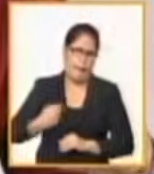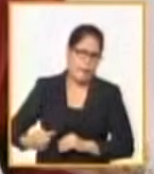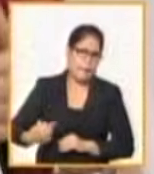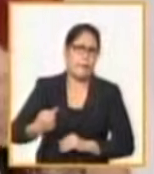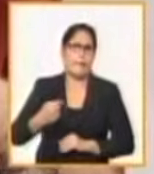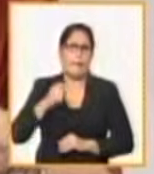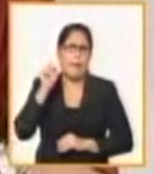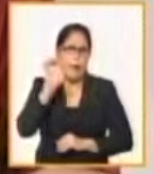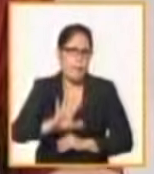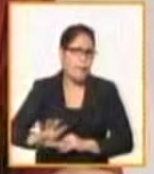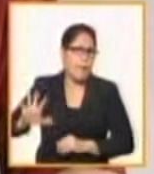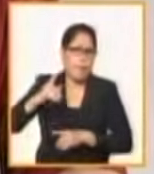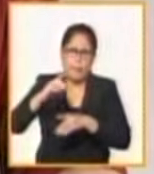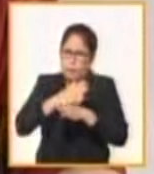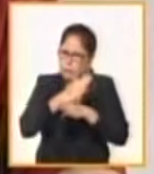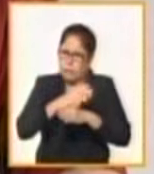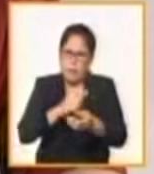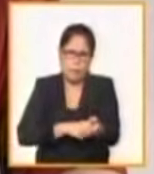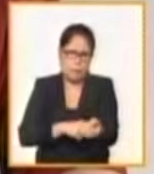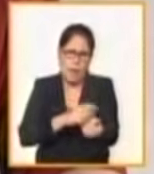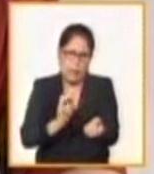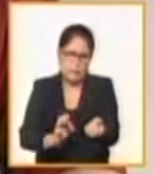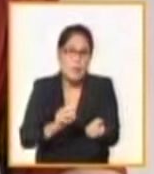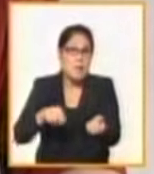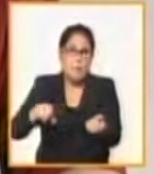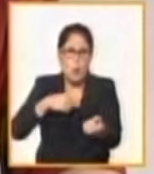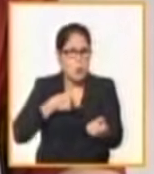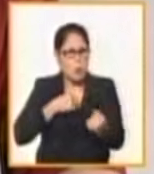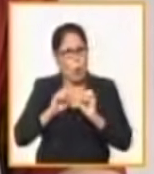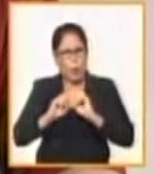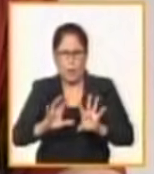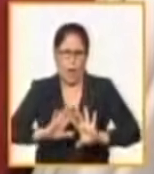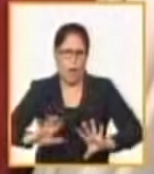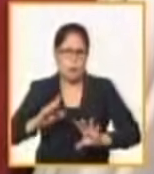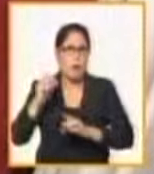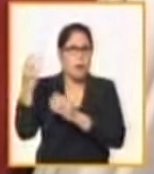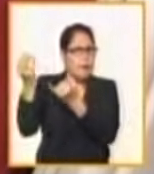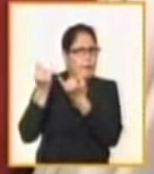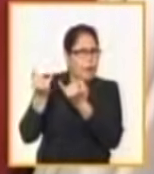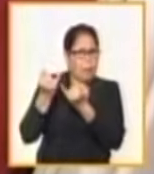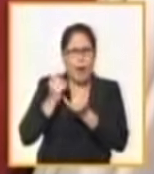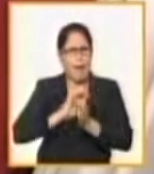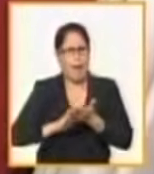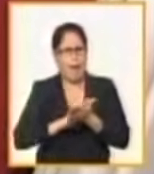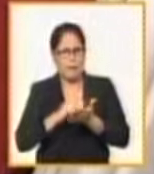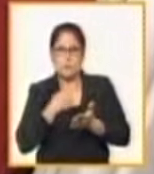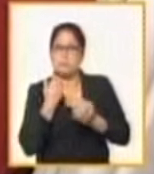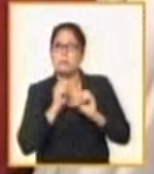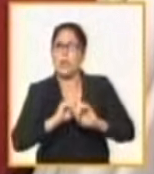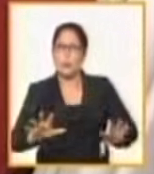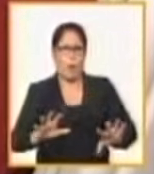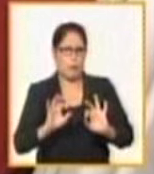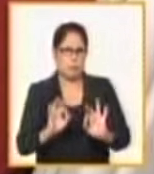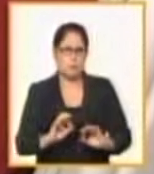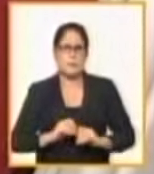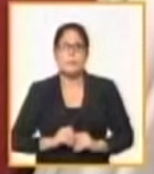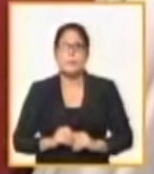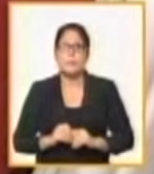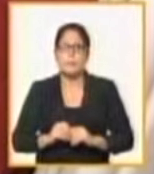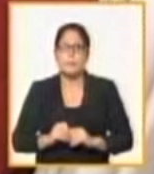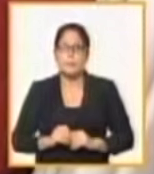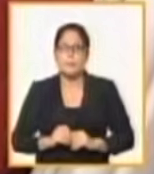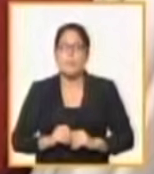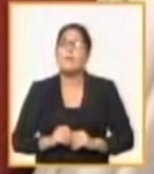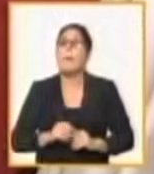toda su variedad. Y gracias a eso nosotros nunca caímos en el realismo socialista, aunque